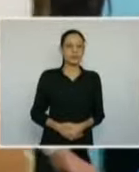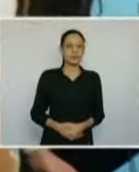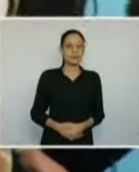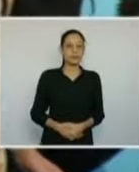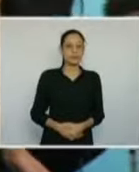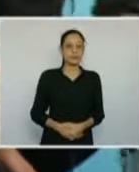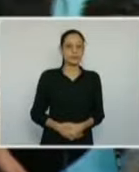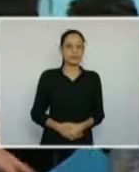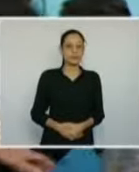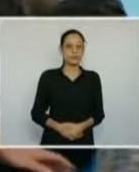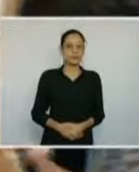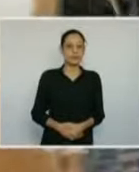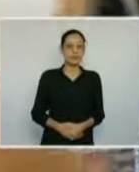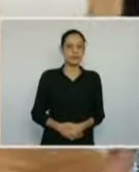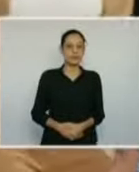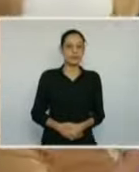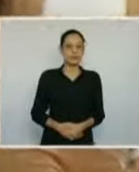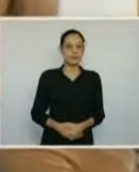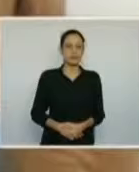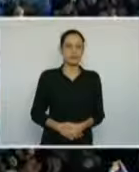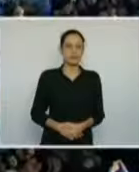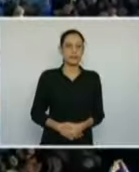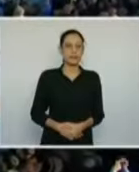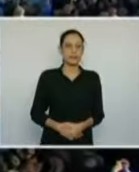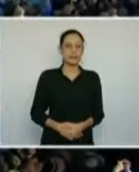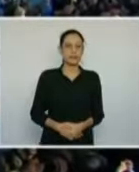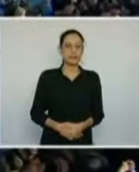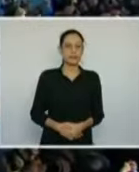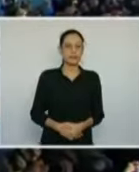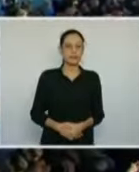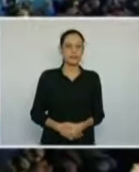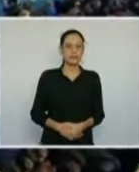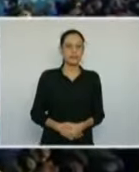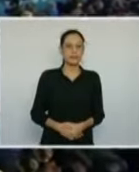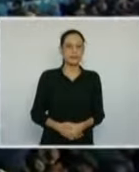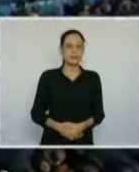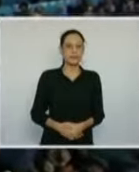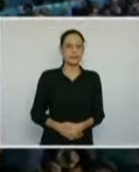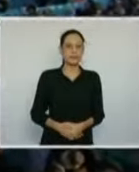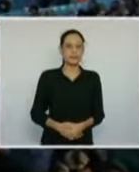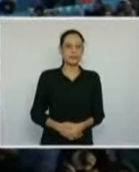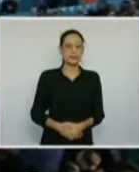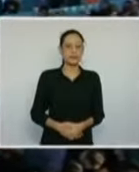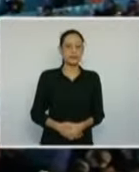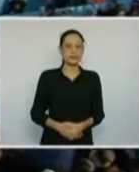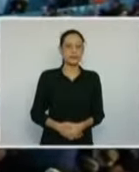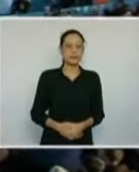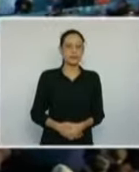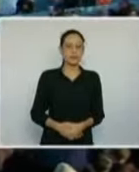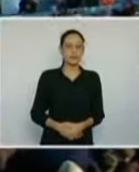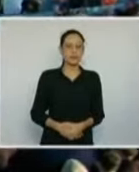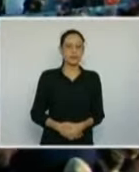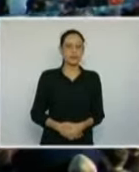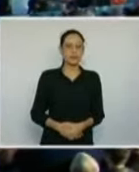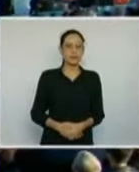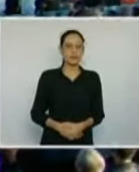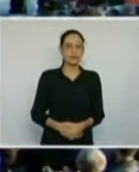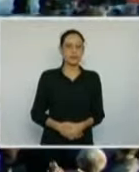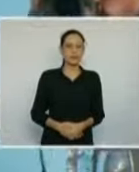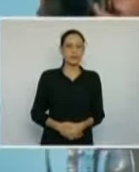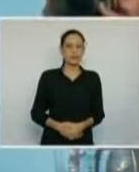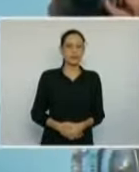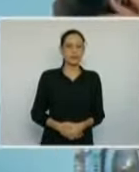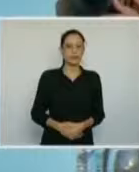destruyeron. No se puede creer. Y lo tenés a Kicillof, que en lugar de ocuparse de una provincia incendiada por la inseguridad, tiene el tiempo para ir al acto. ¿Qué sé yo?